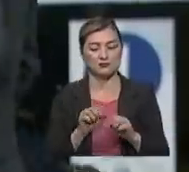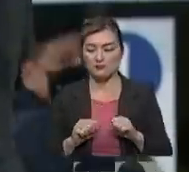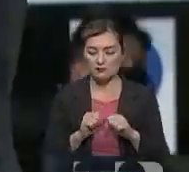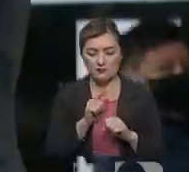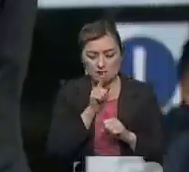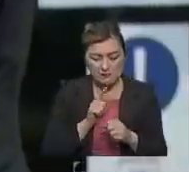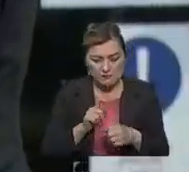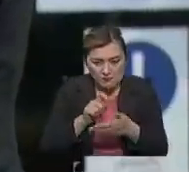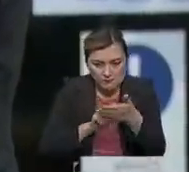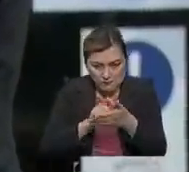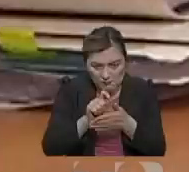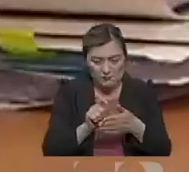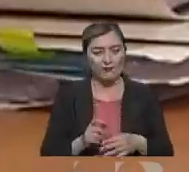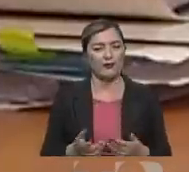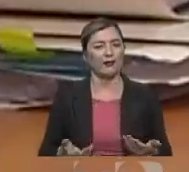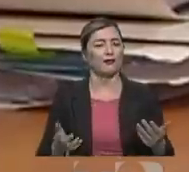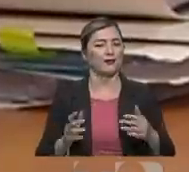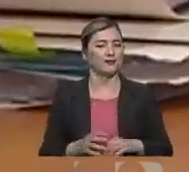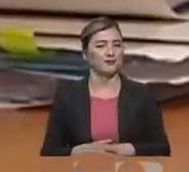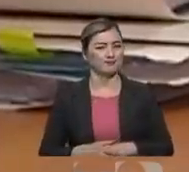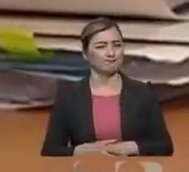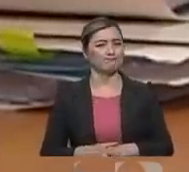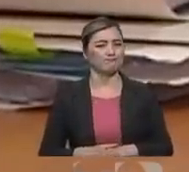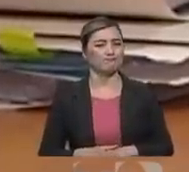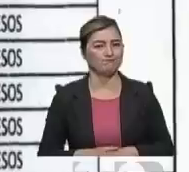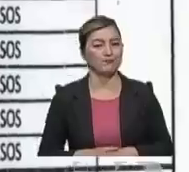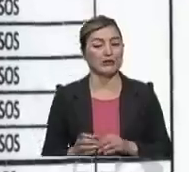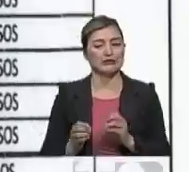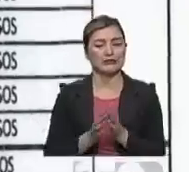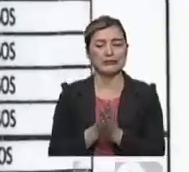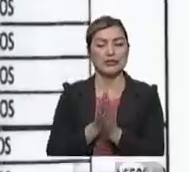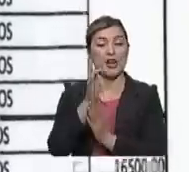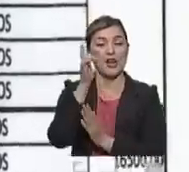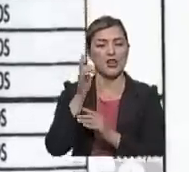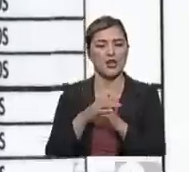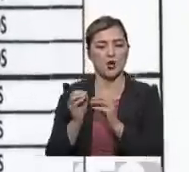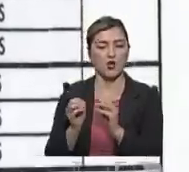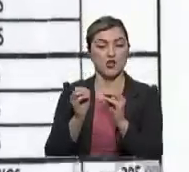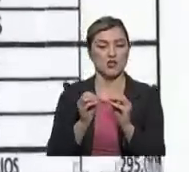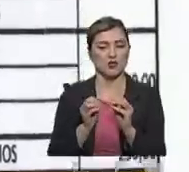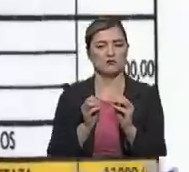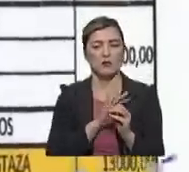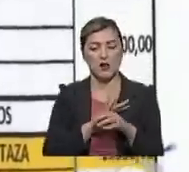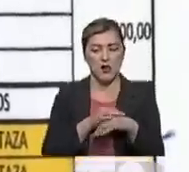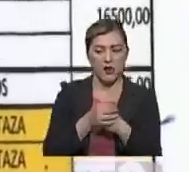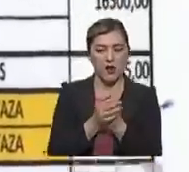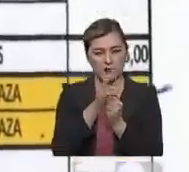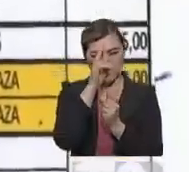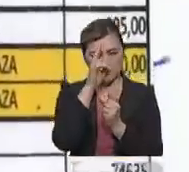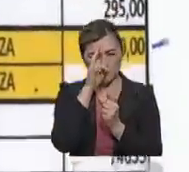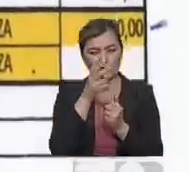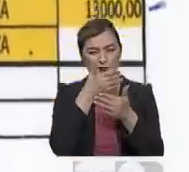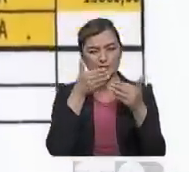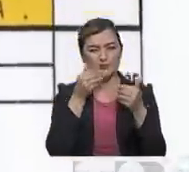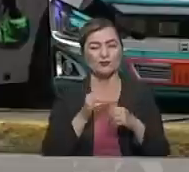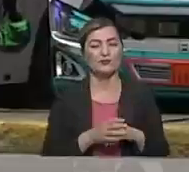elementos probatorios del presunto delito de delincuencia organizada son documentos de cobro por parte de exfuncionarios